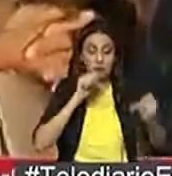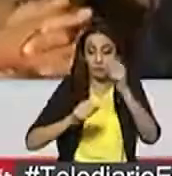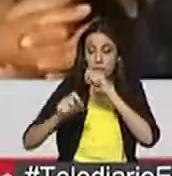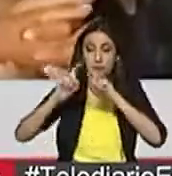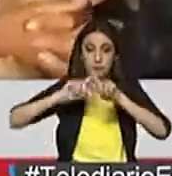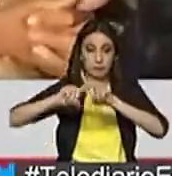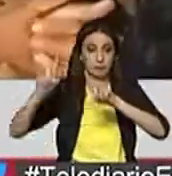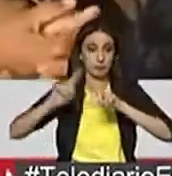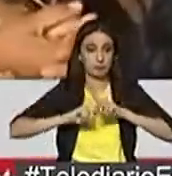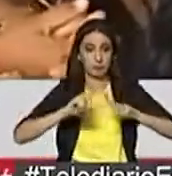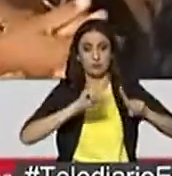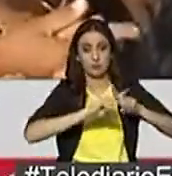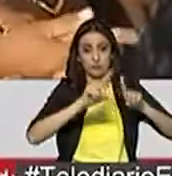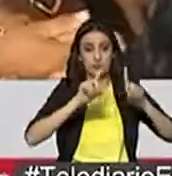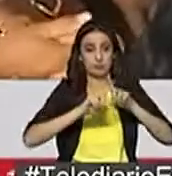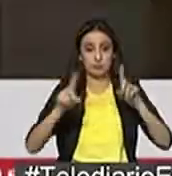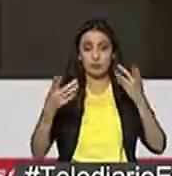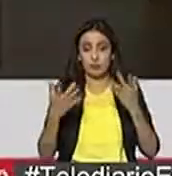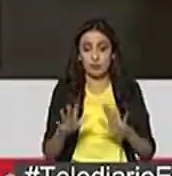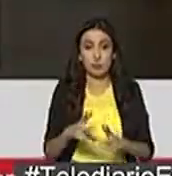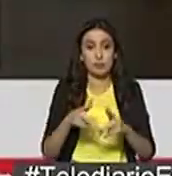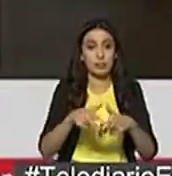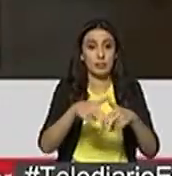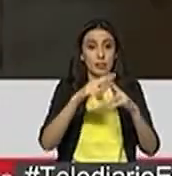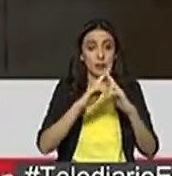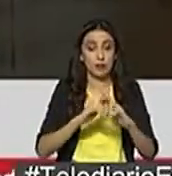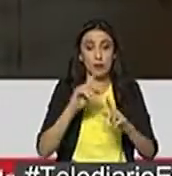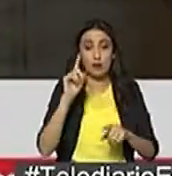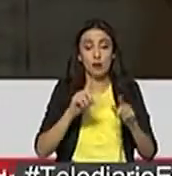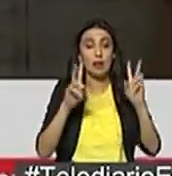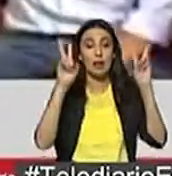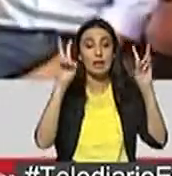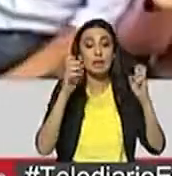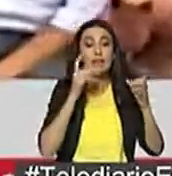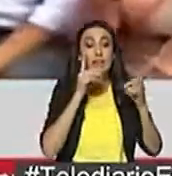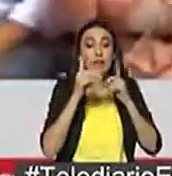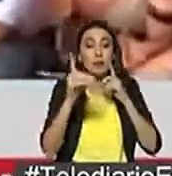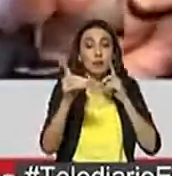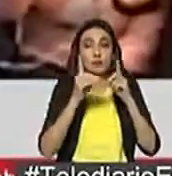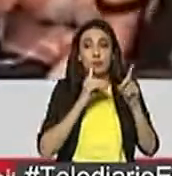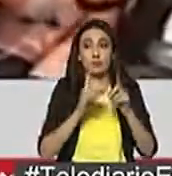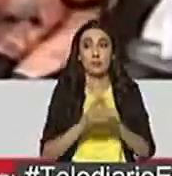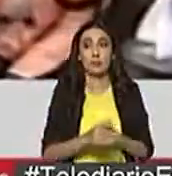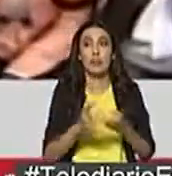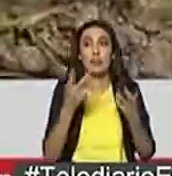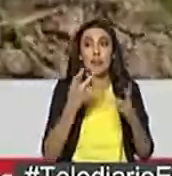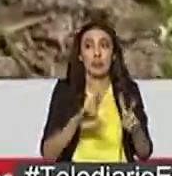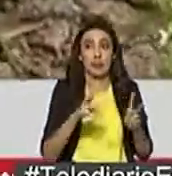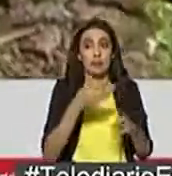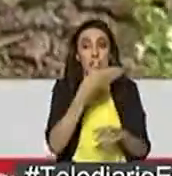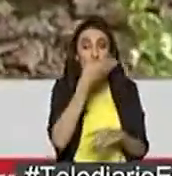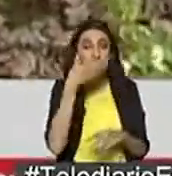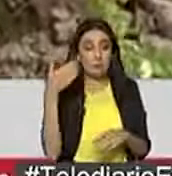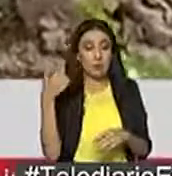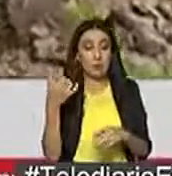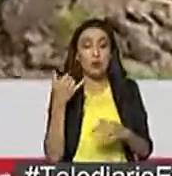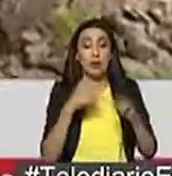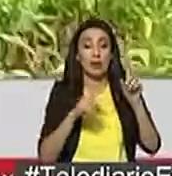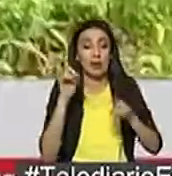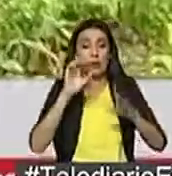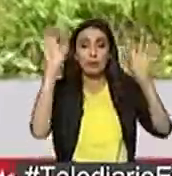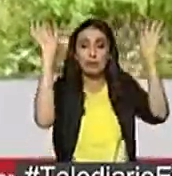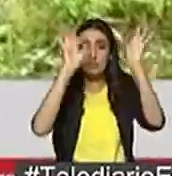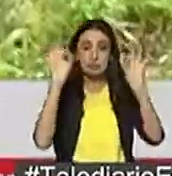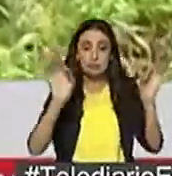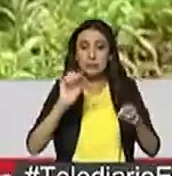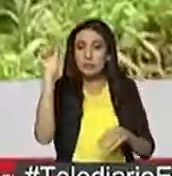de diferentes sectores para ser presentadas al gobierno en el marco del diálogo nacional. Mejorar el sistema de riego y bajar tarifas eléctricas